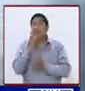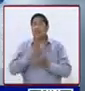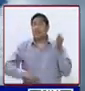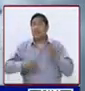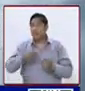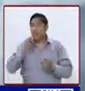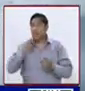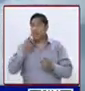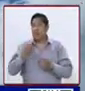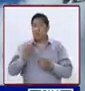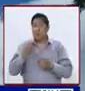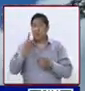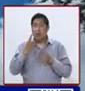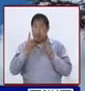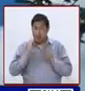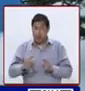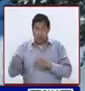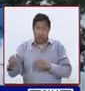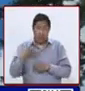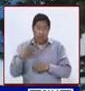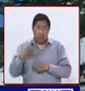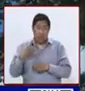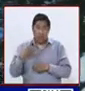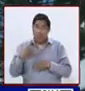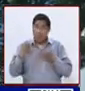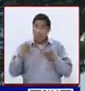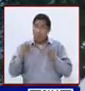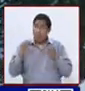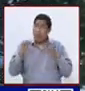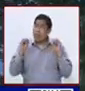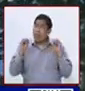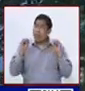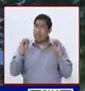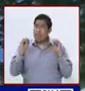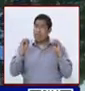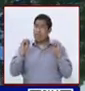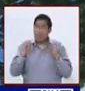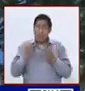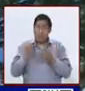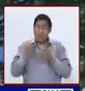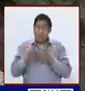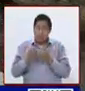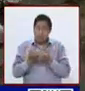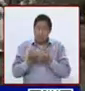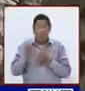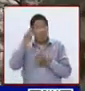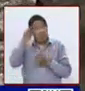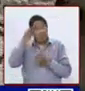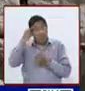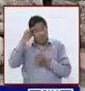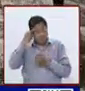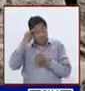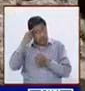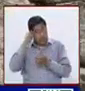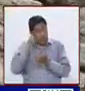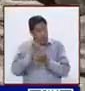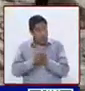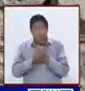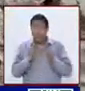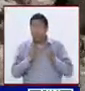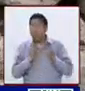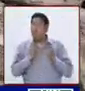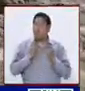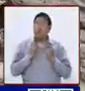esta persona es que nos venden estos productos haciendo creer a los turistas